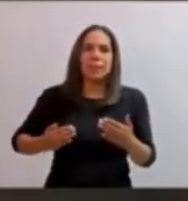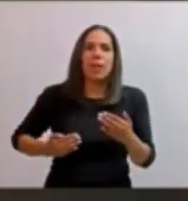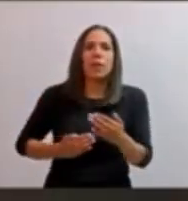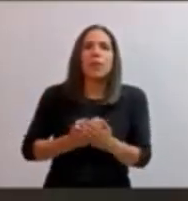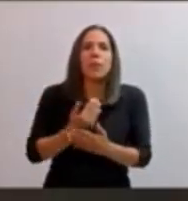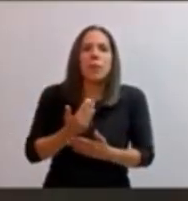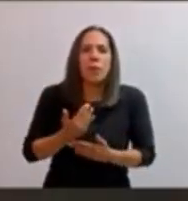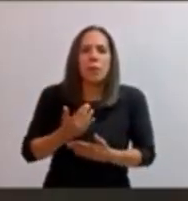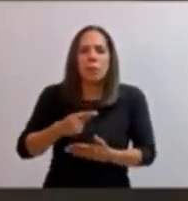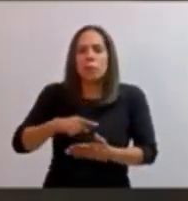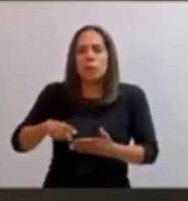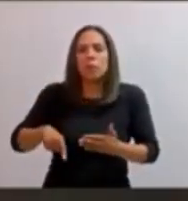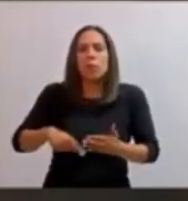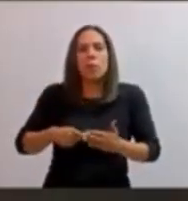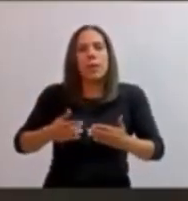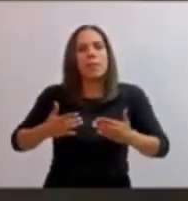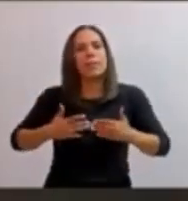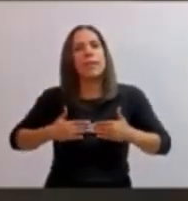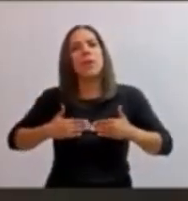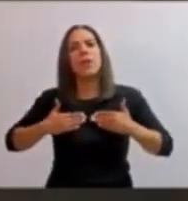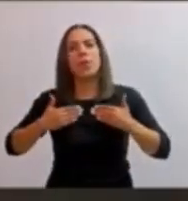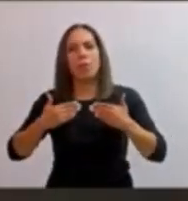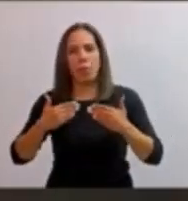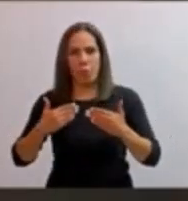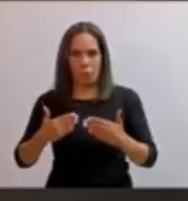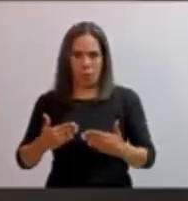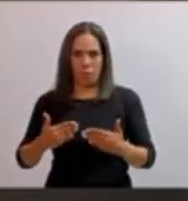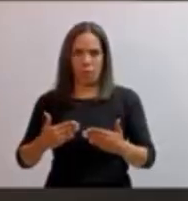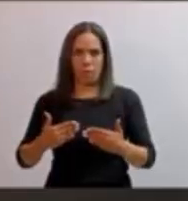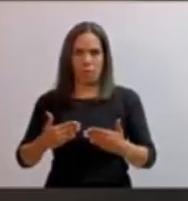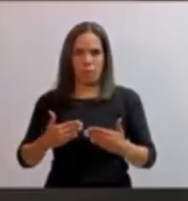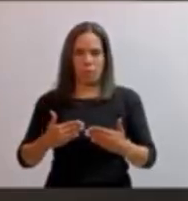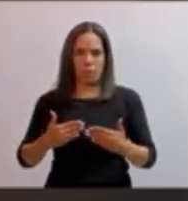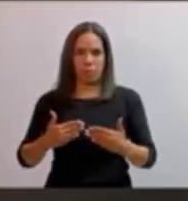ambientes de confianza que posibiliten